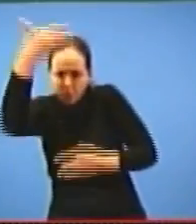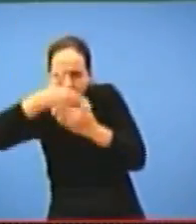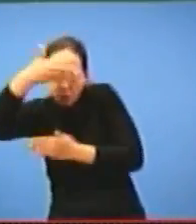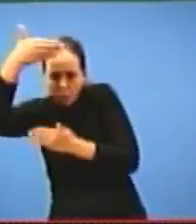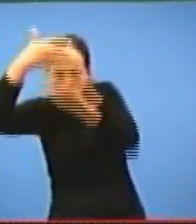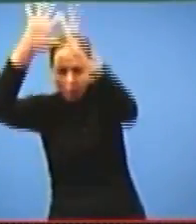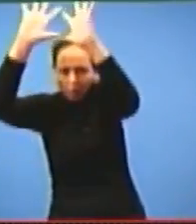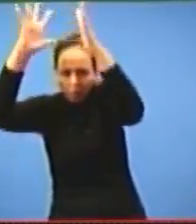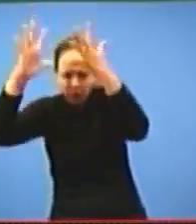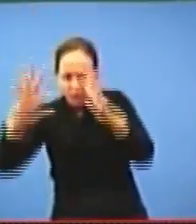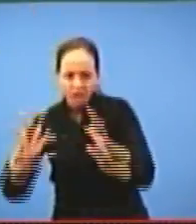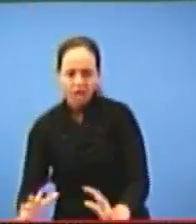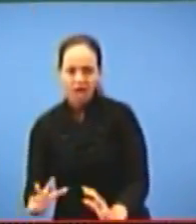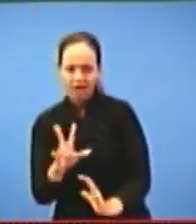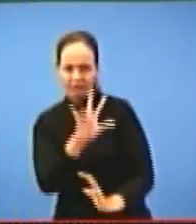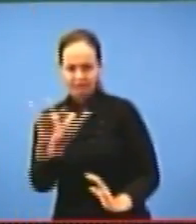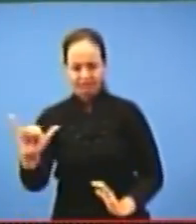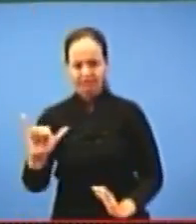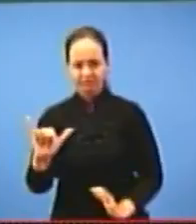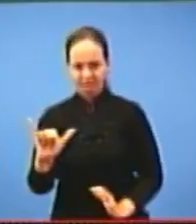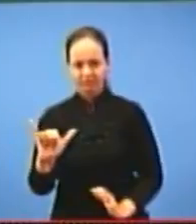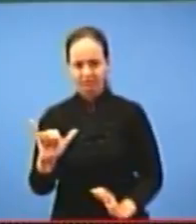hermanos,